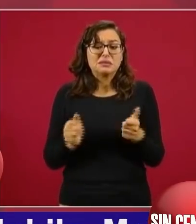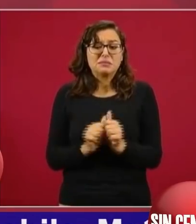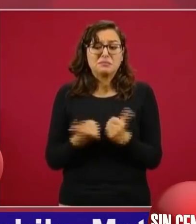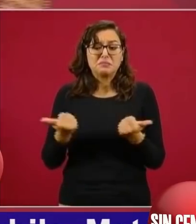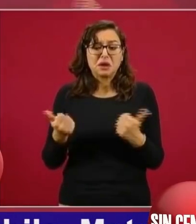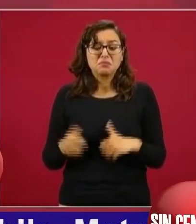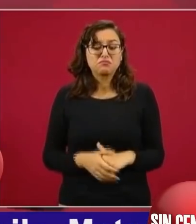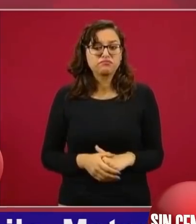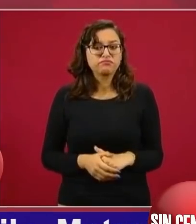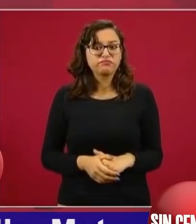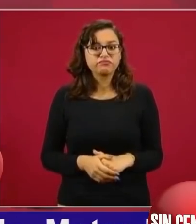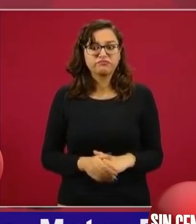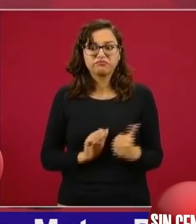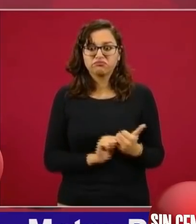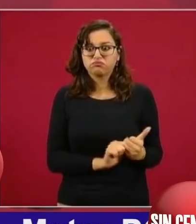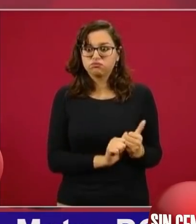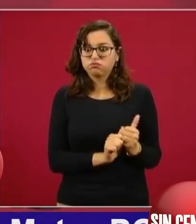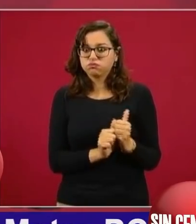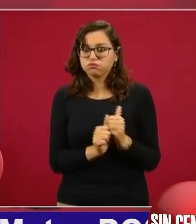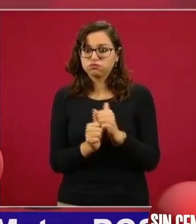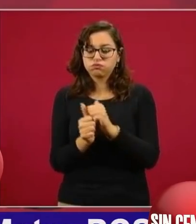y se volvieron